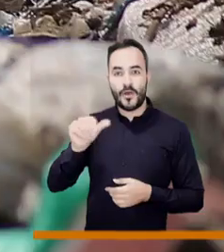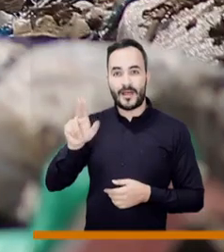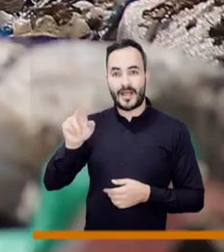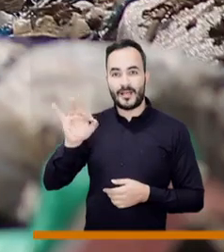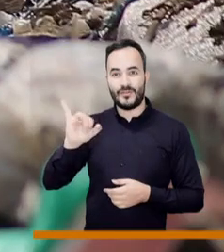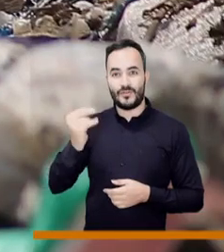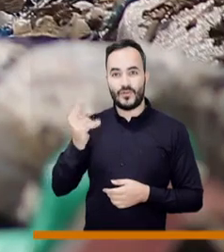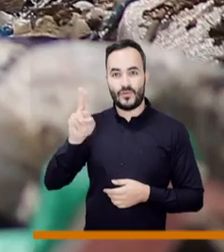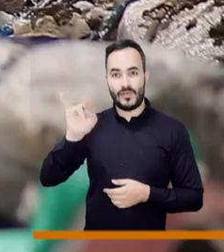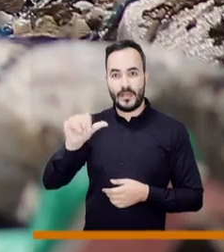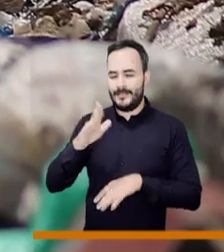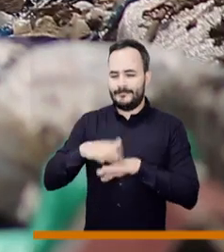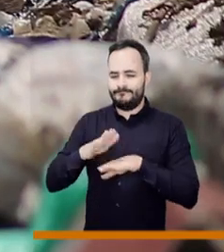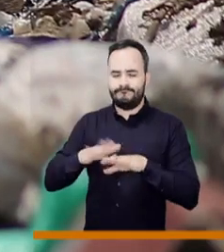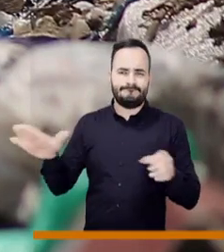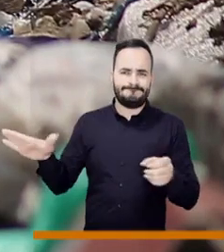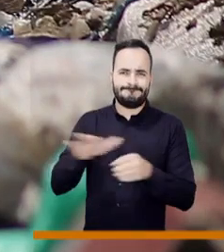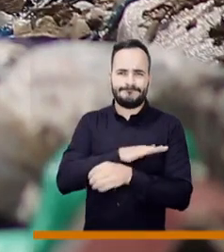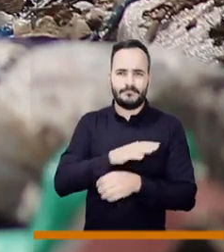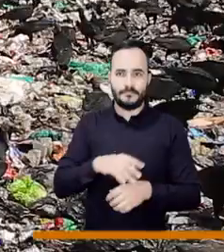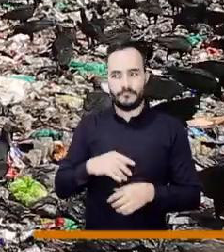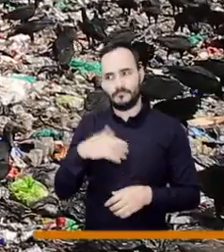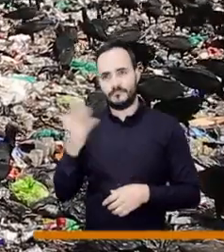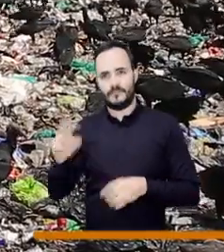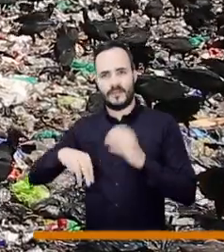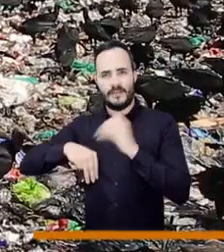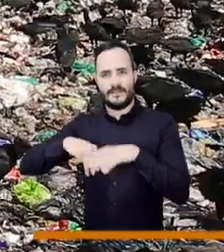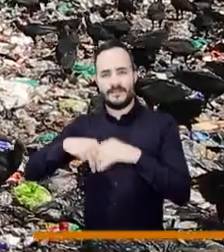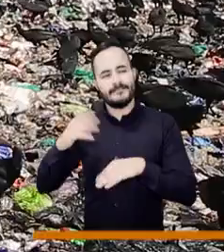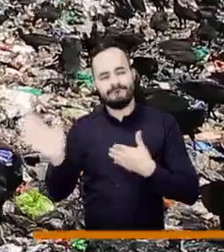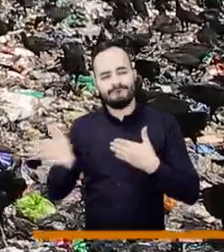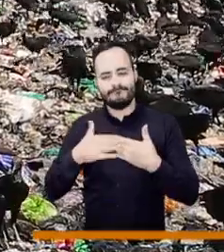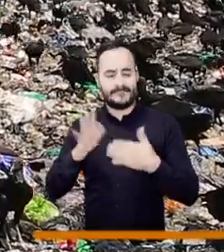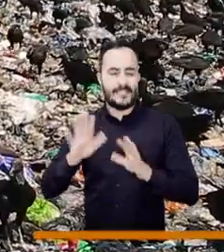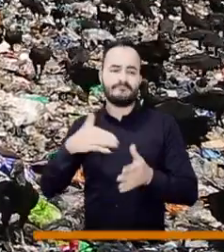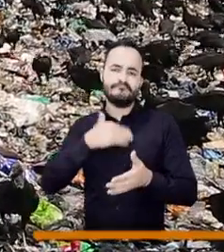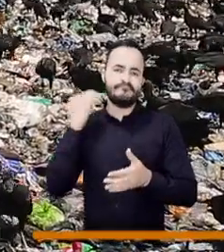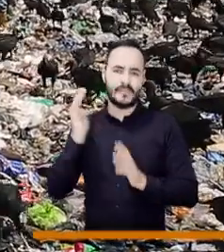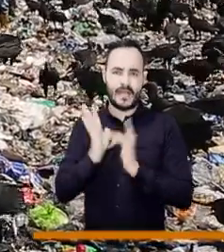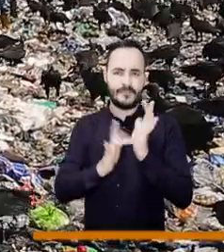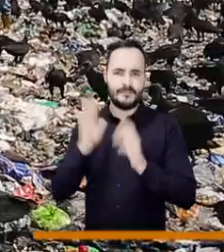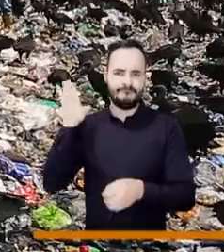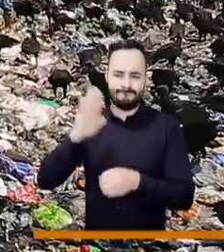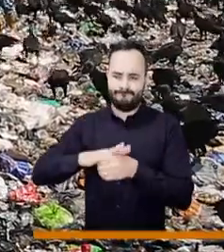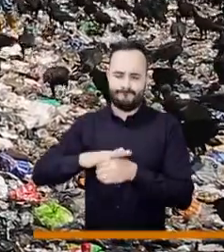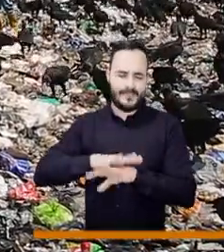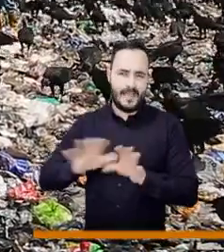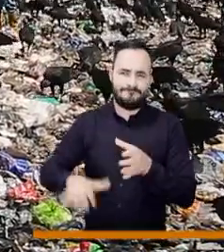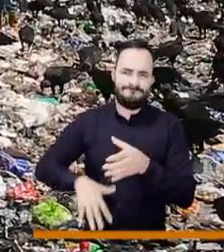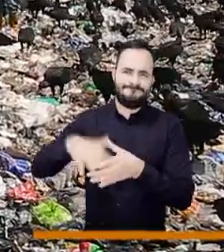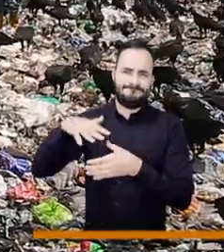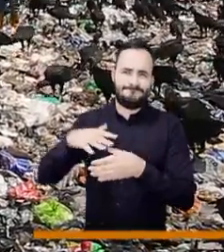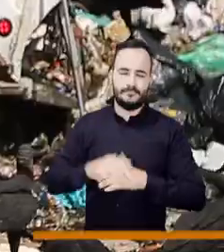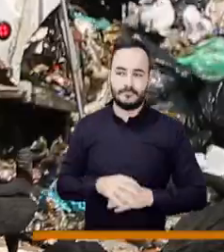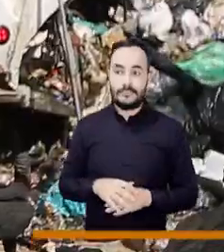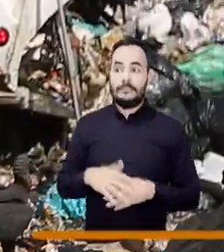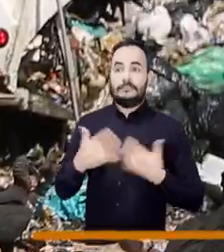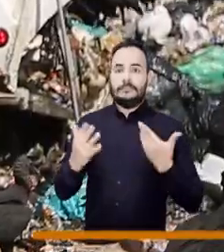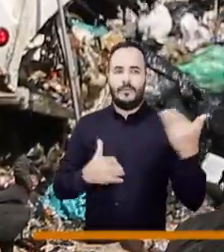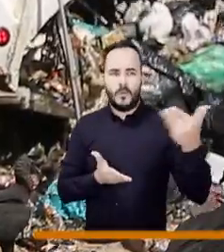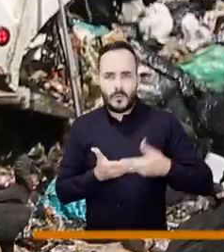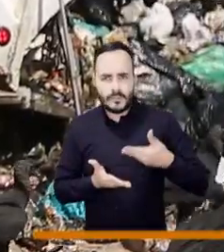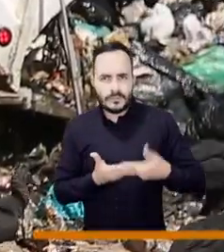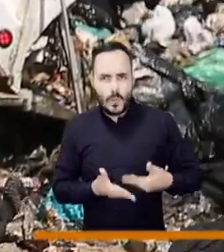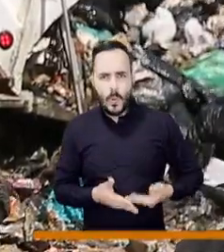más. Y en Plan Varias dice que vamos hasta abril. Y como dice Luis Bernardo, las soluciones que están planteando son temporales